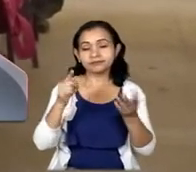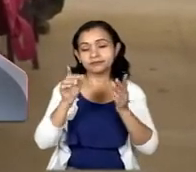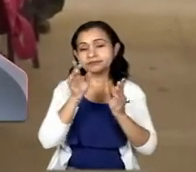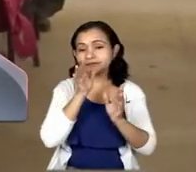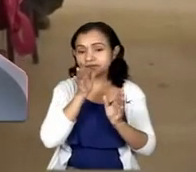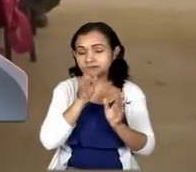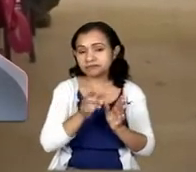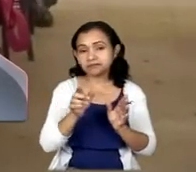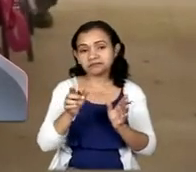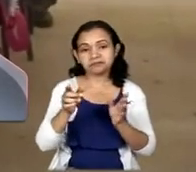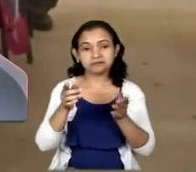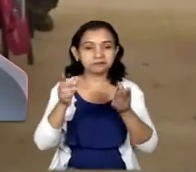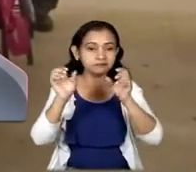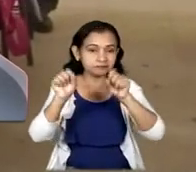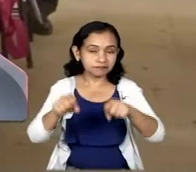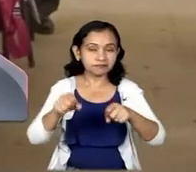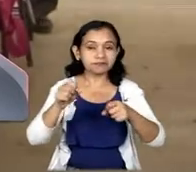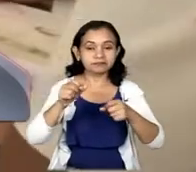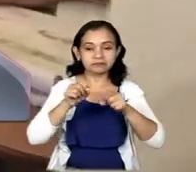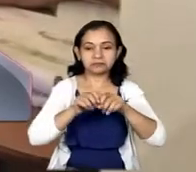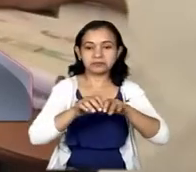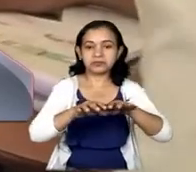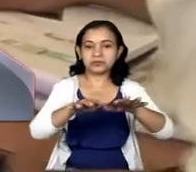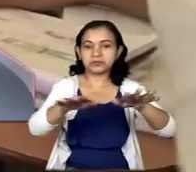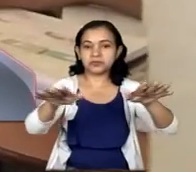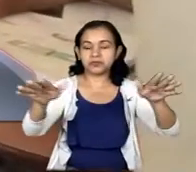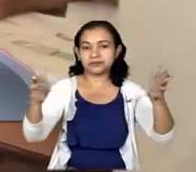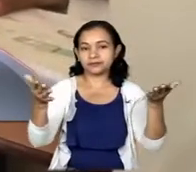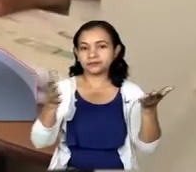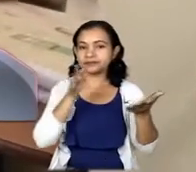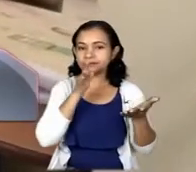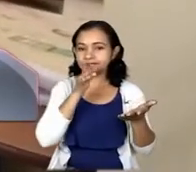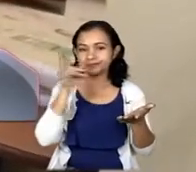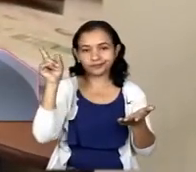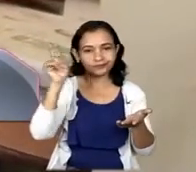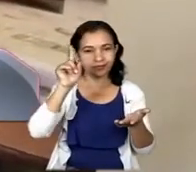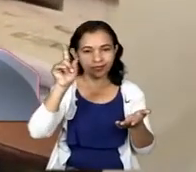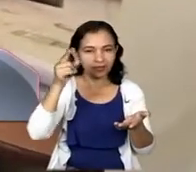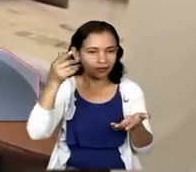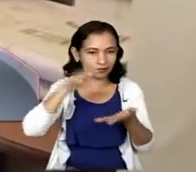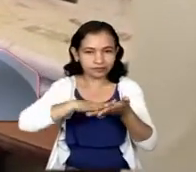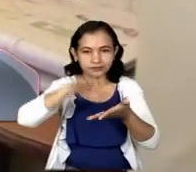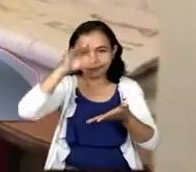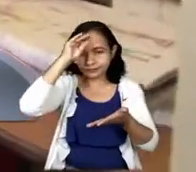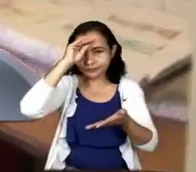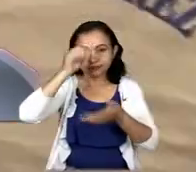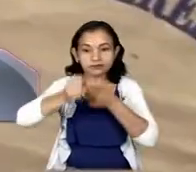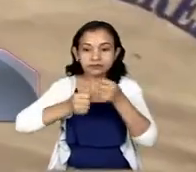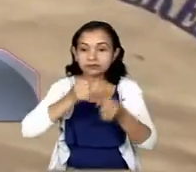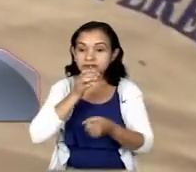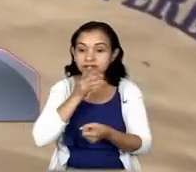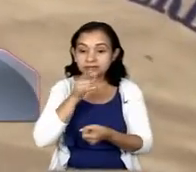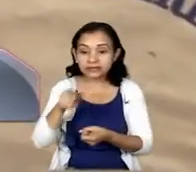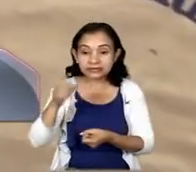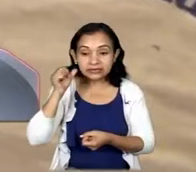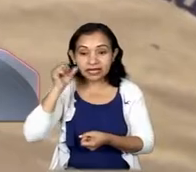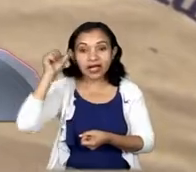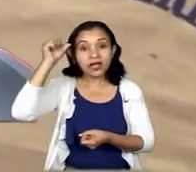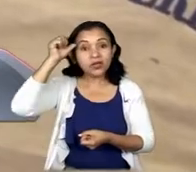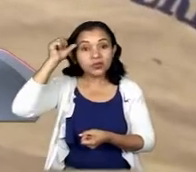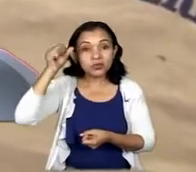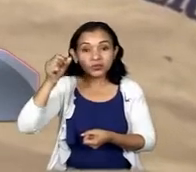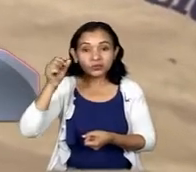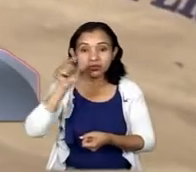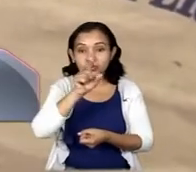analfabetismo o que se nos podía proliferar debido a si los niños no aprendían a leer, pues, o la extraedad, que habían niños de 12, 13 sin